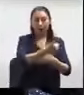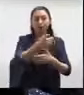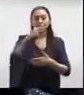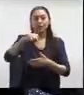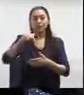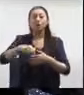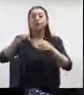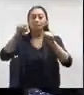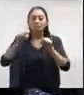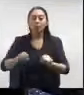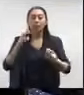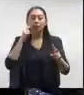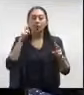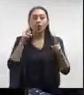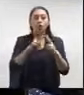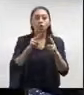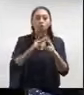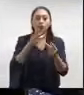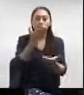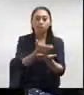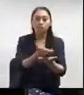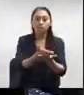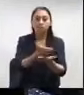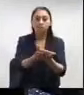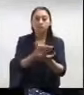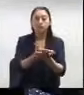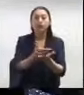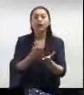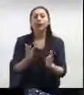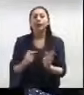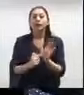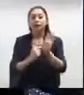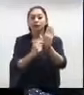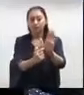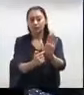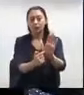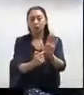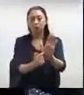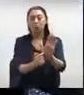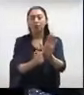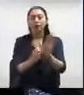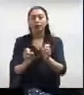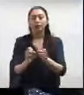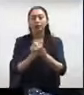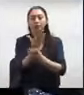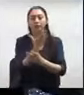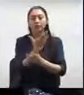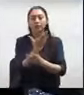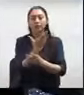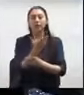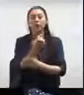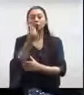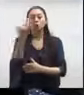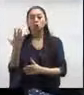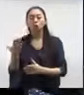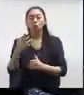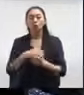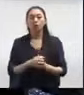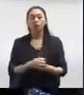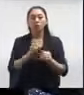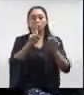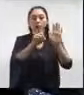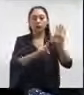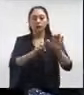mociones referentes a la dispensa del dictamen y declaración de urgencia nacional de la iniciativa identificada con el número